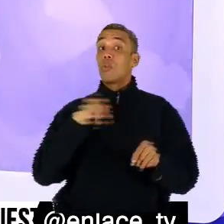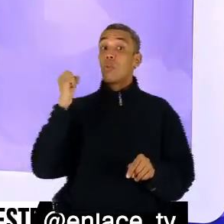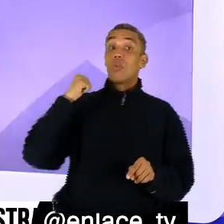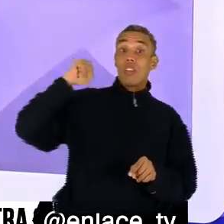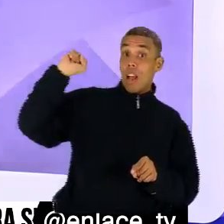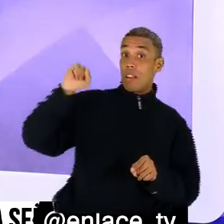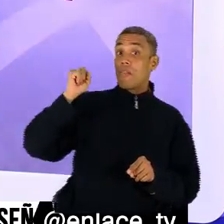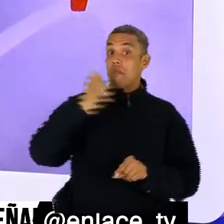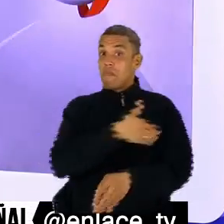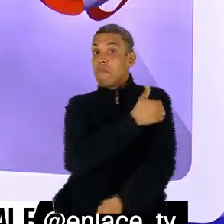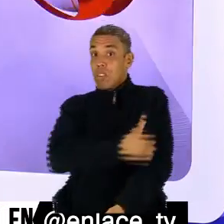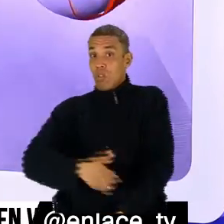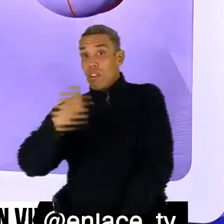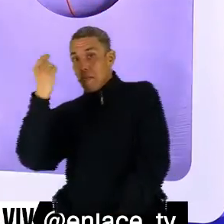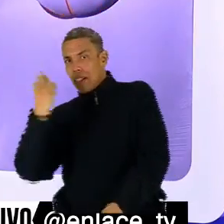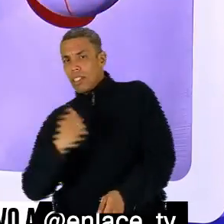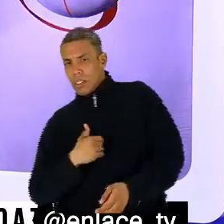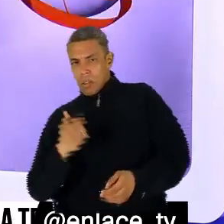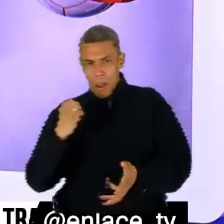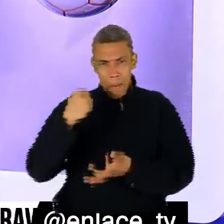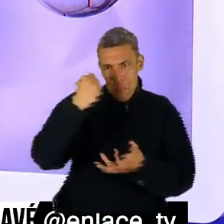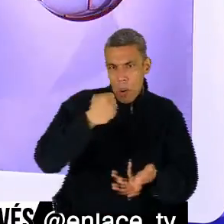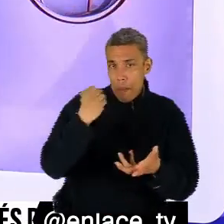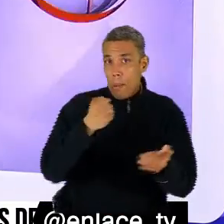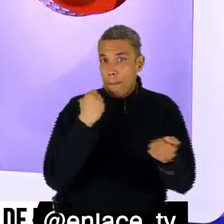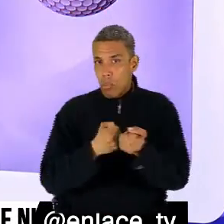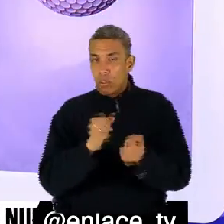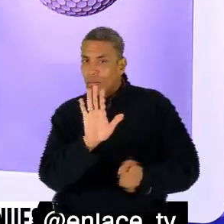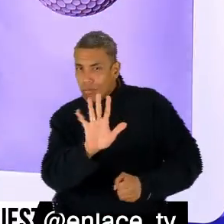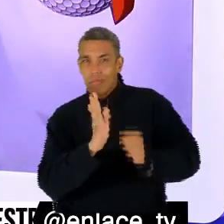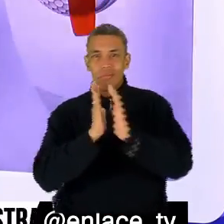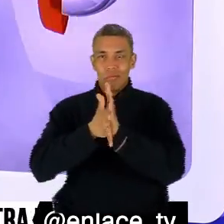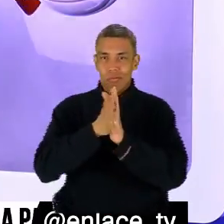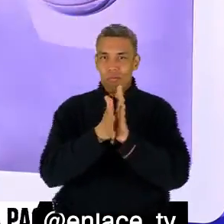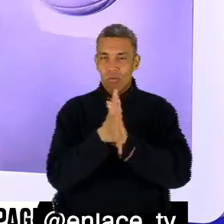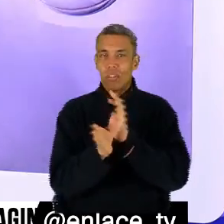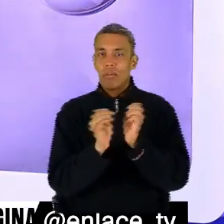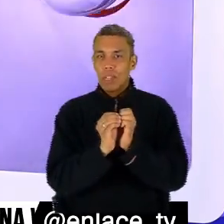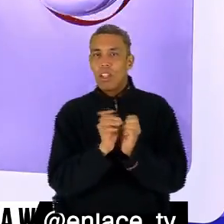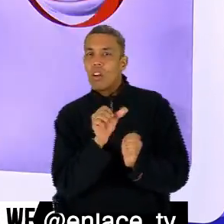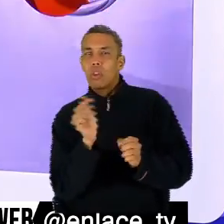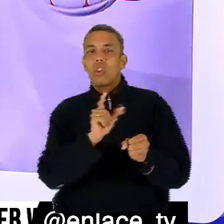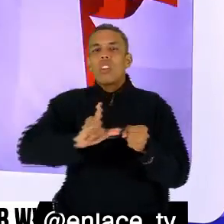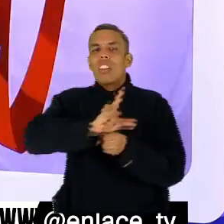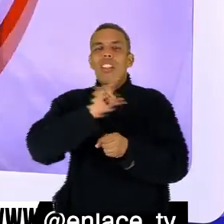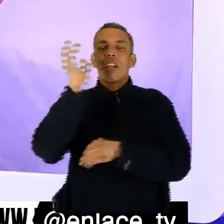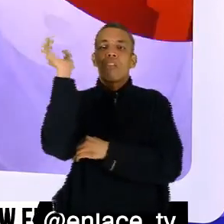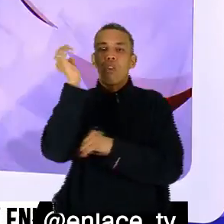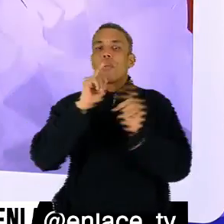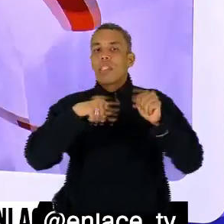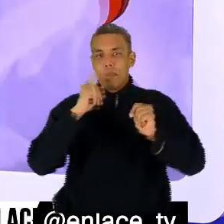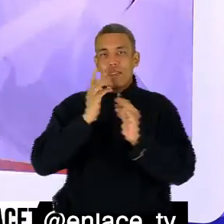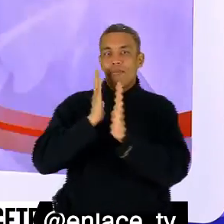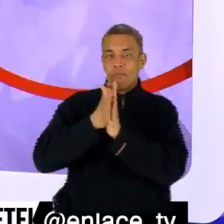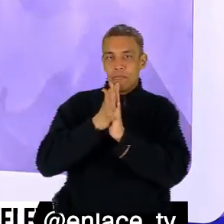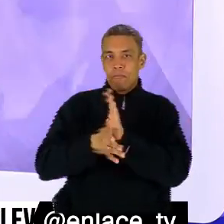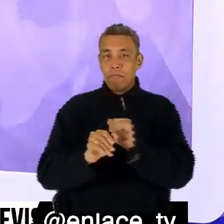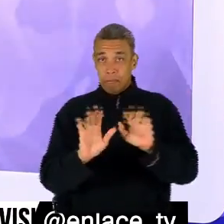que estos pilotos se suban a lo más alto del podio. Información en minutos, porque se viene la fecha número 20 de la liga de nuestro país, del